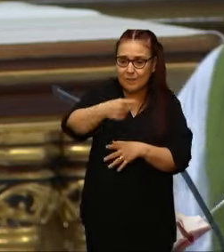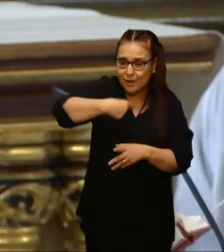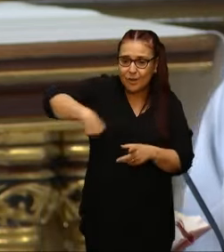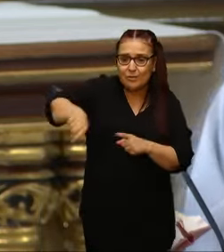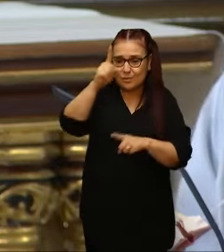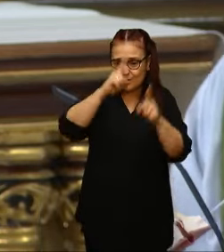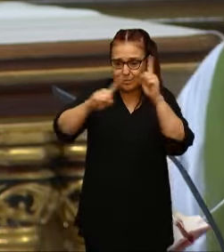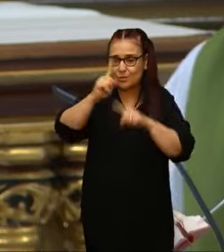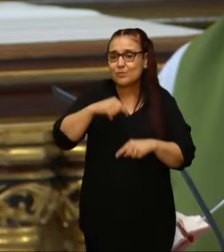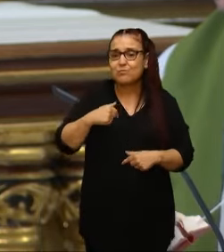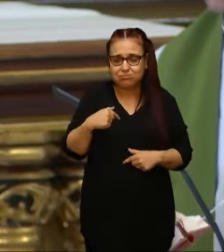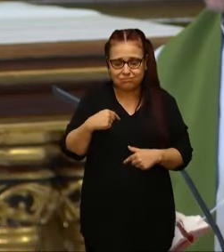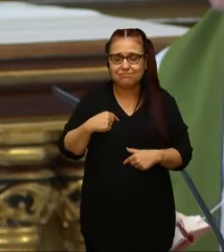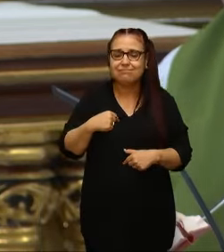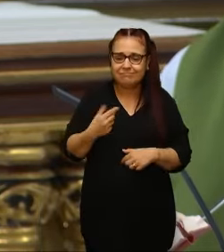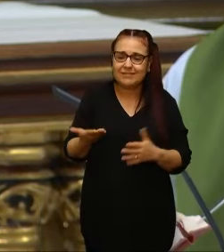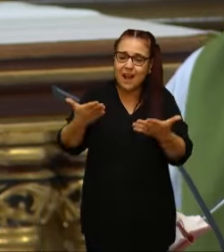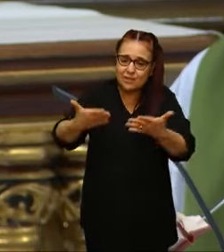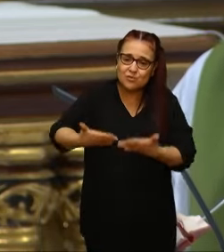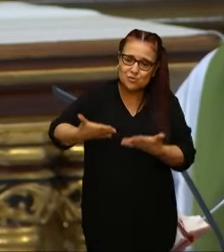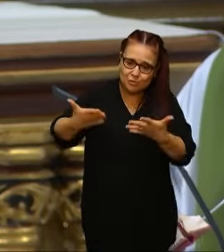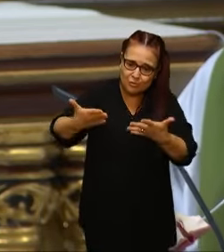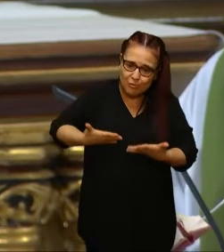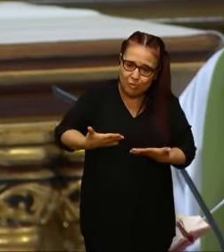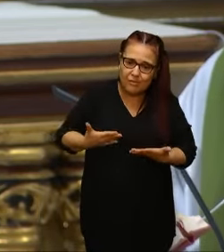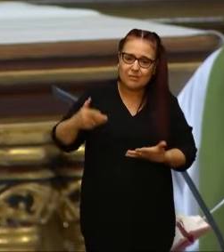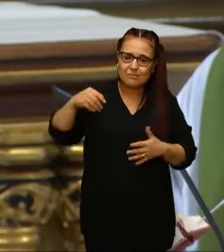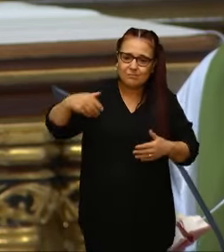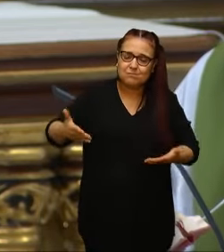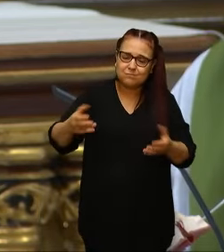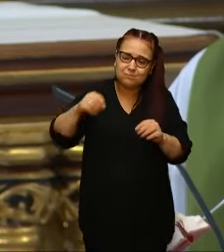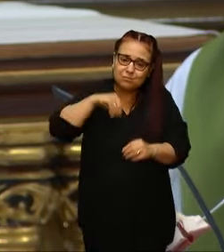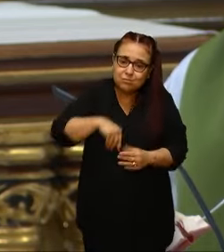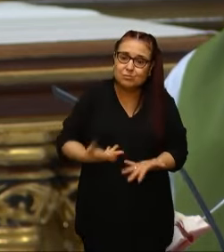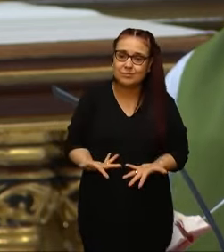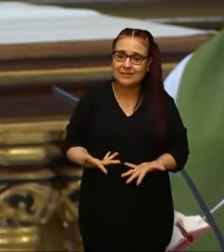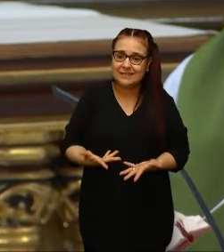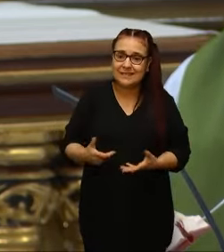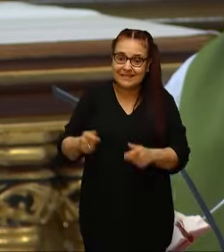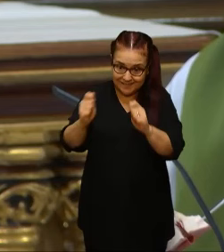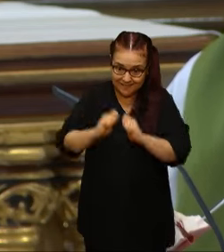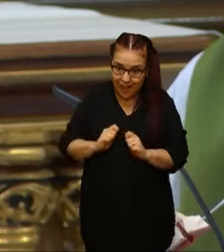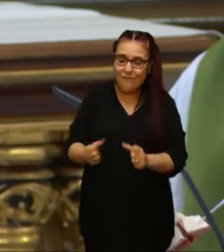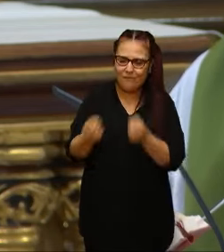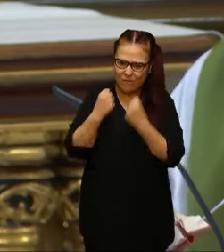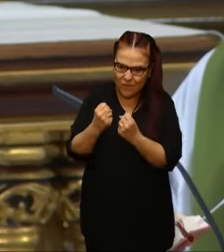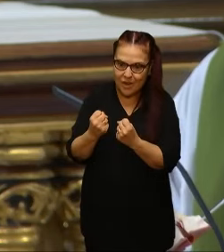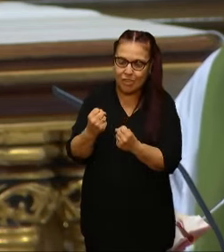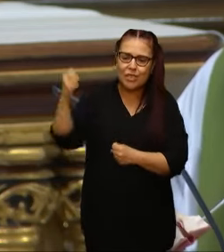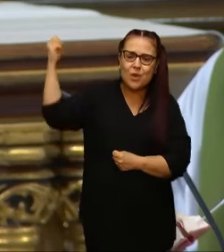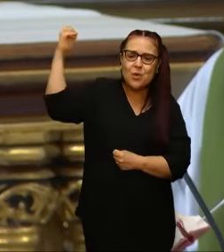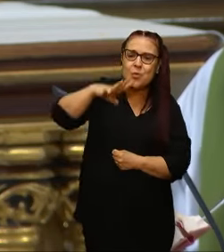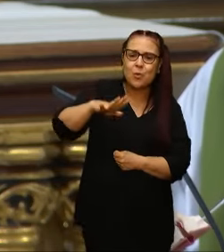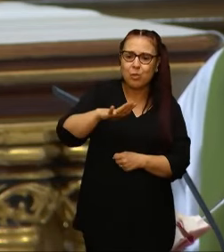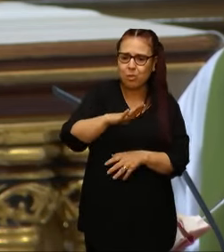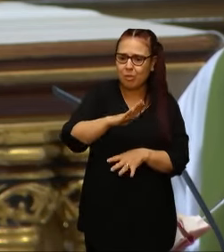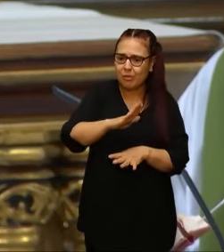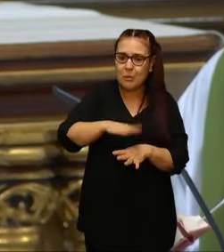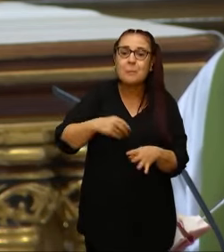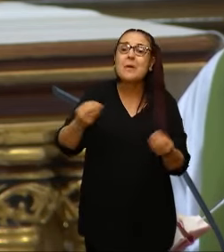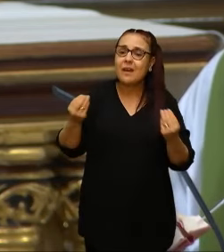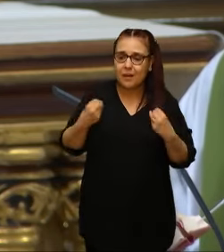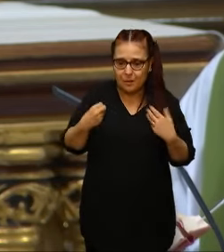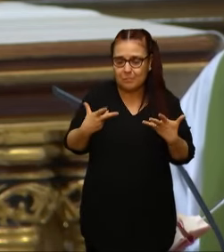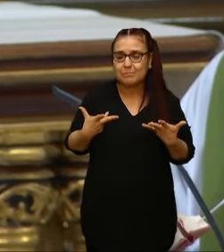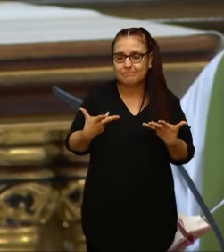calamidades, ayudándonos, inspirando, dándonos la fuerza y la luz para